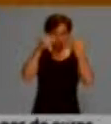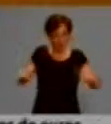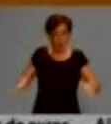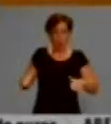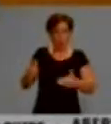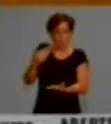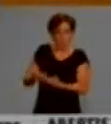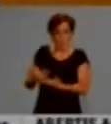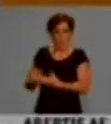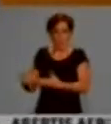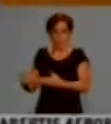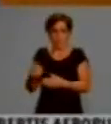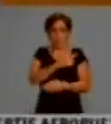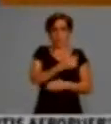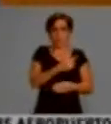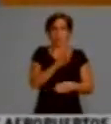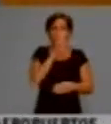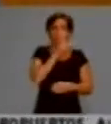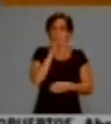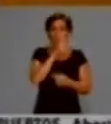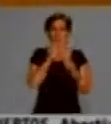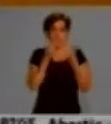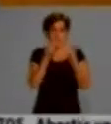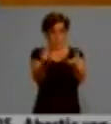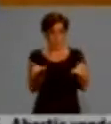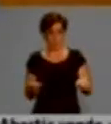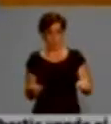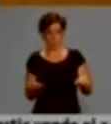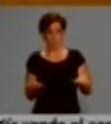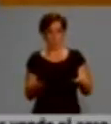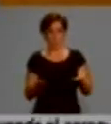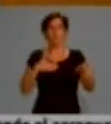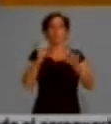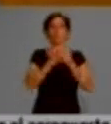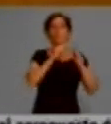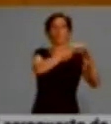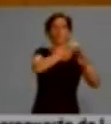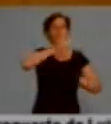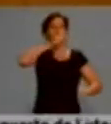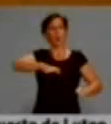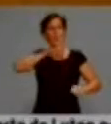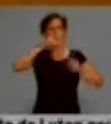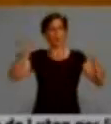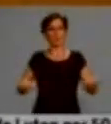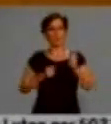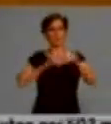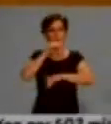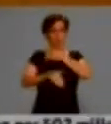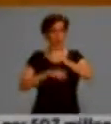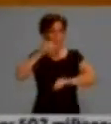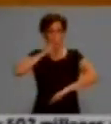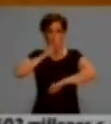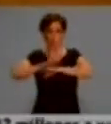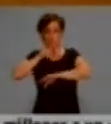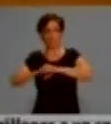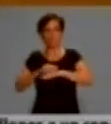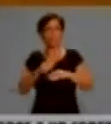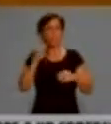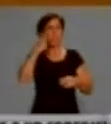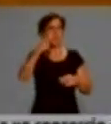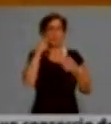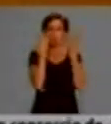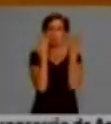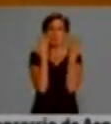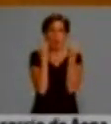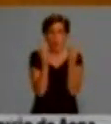por desmentirle, sin olvidar las vanas promesas que realizó en campaña electoral y que no ha cumplido. Ha mentido tanto